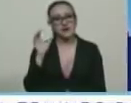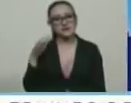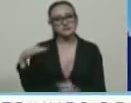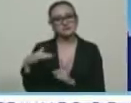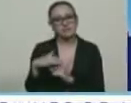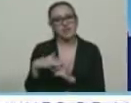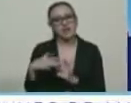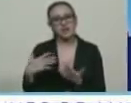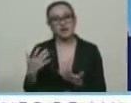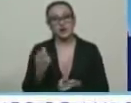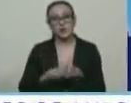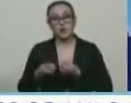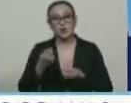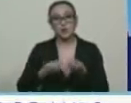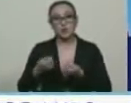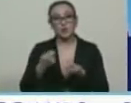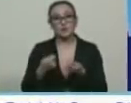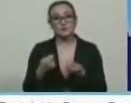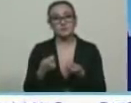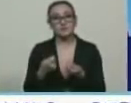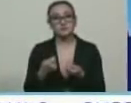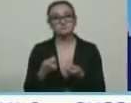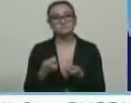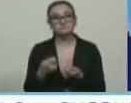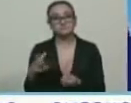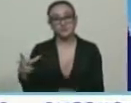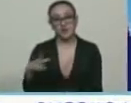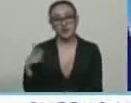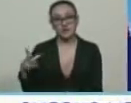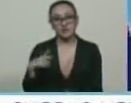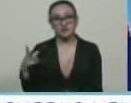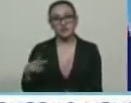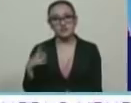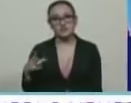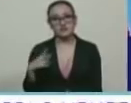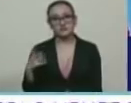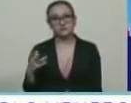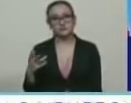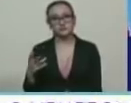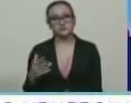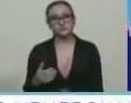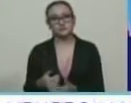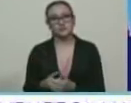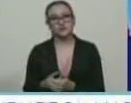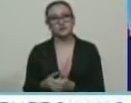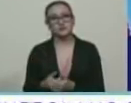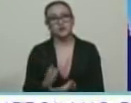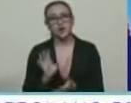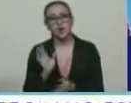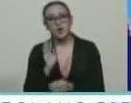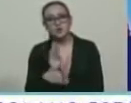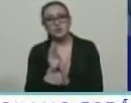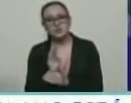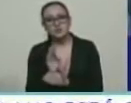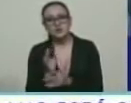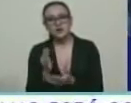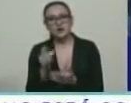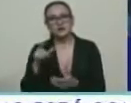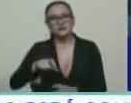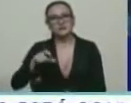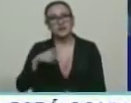económico y los lujos de descuidar los parámetros de las